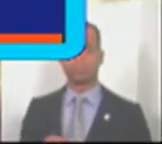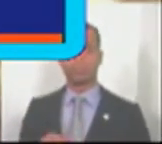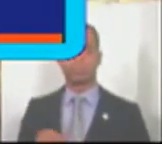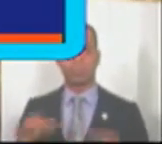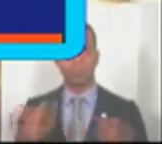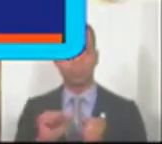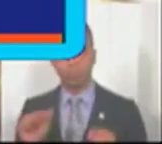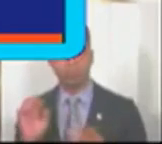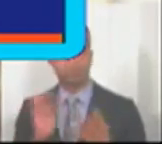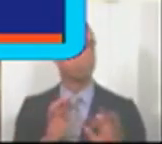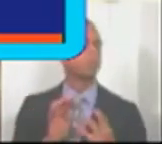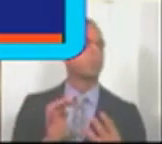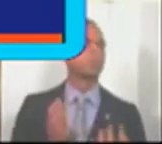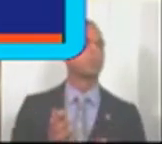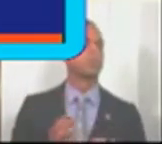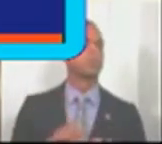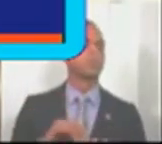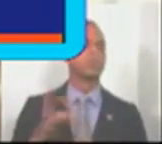¿Cuánto